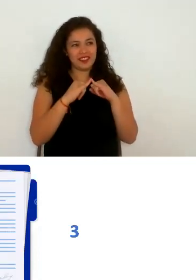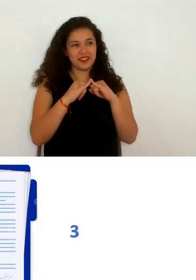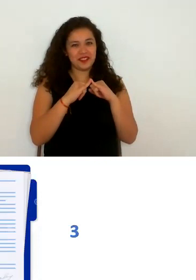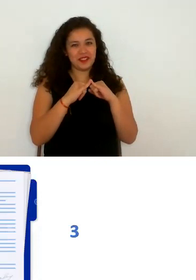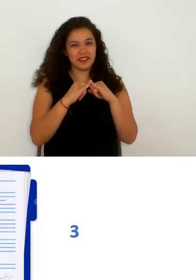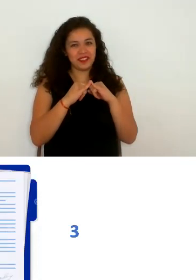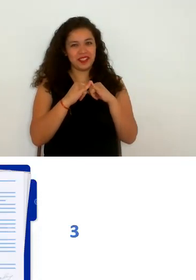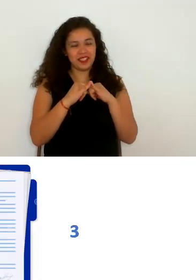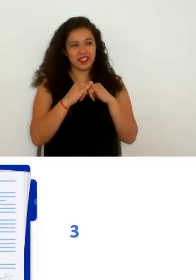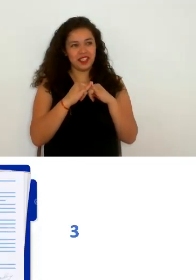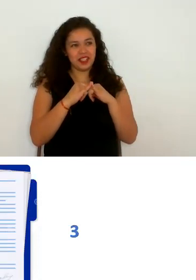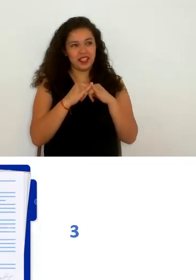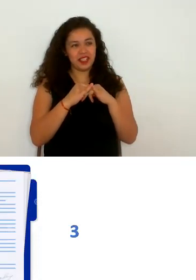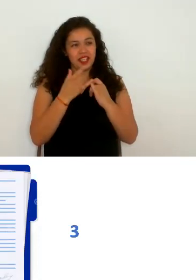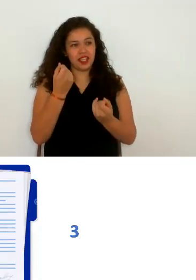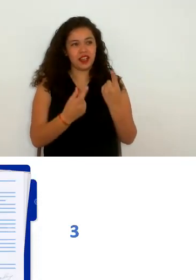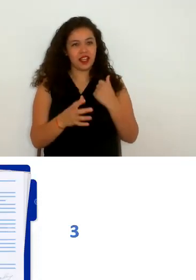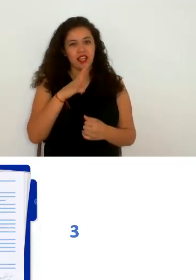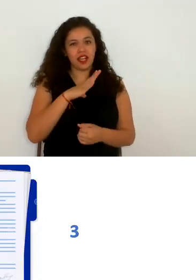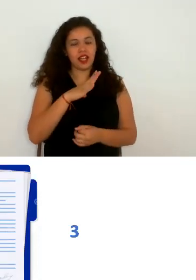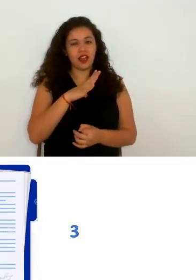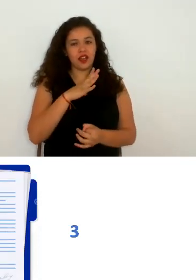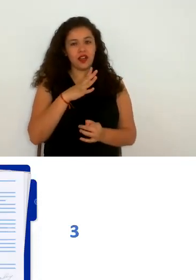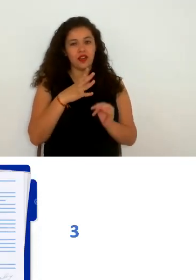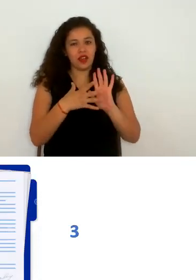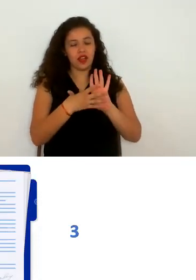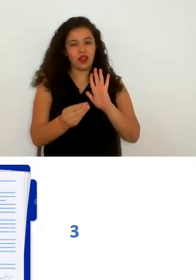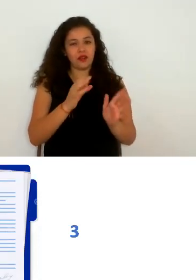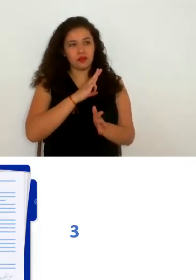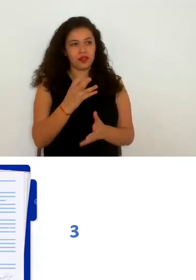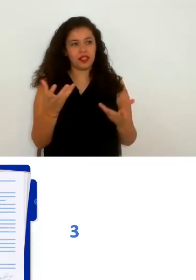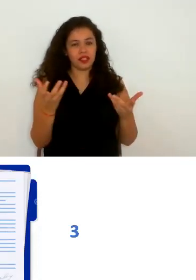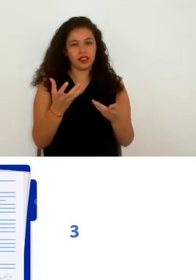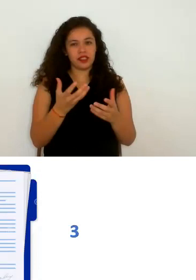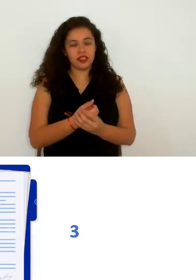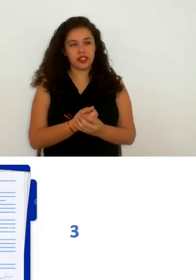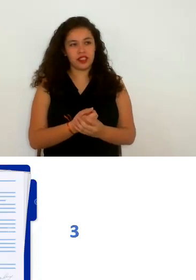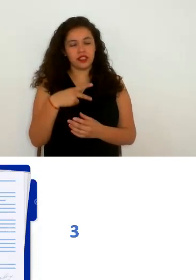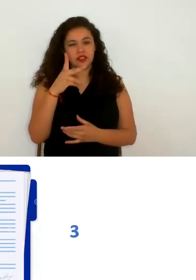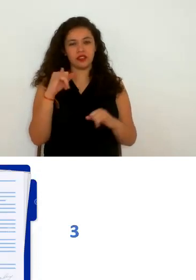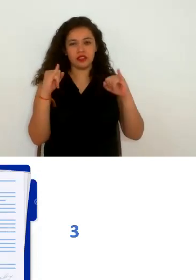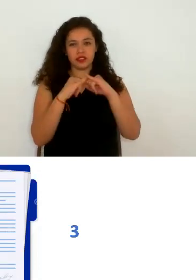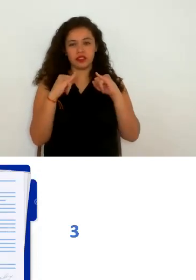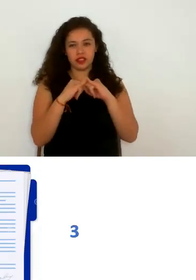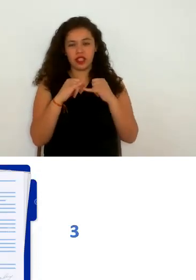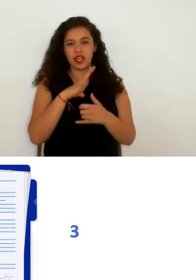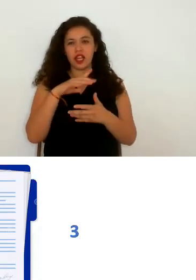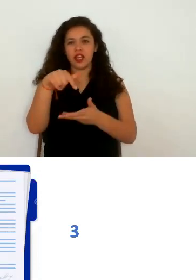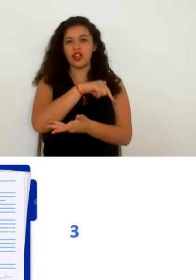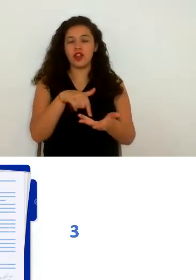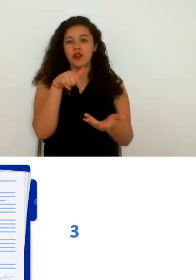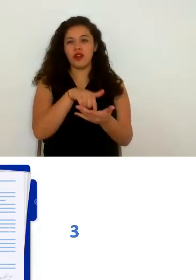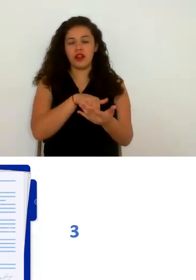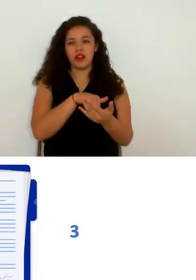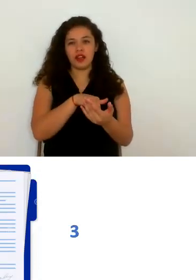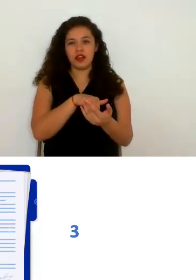Y si hay una instancia que genera una copia, podría ser que su institución tiene sede no